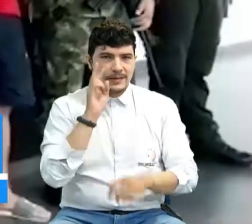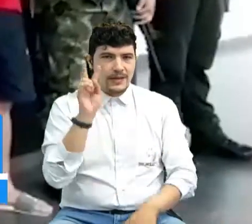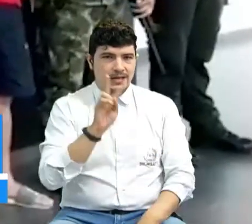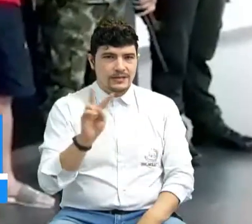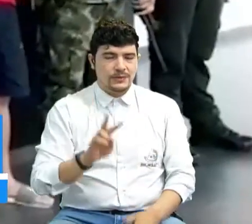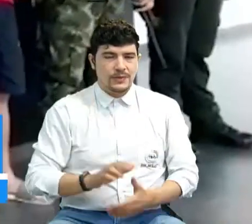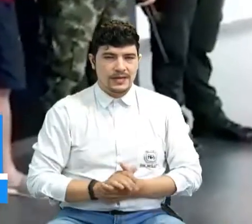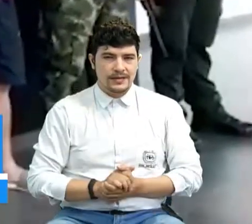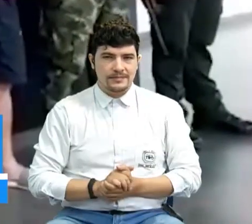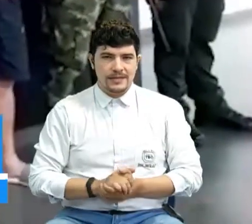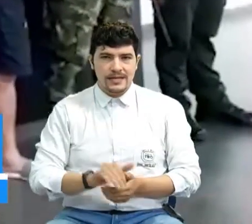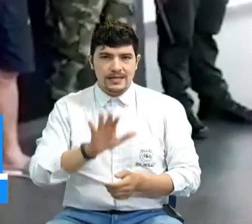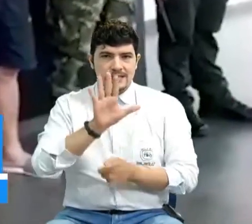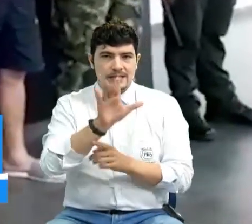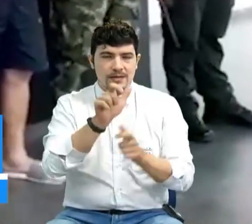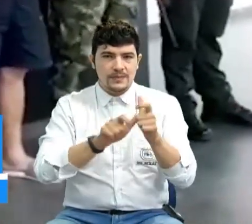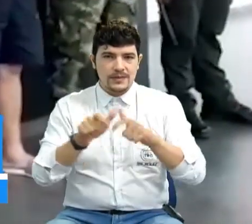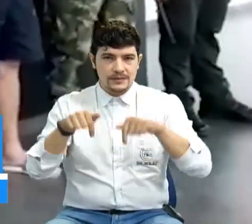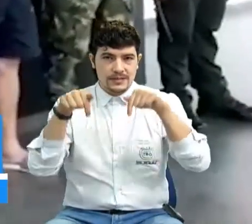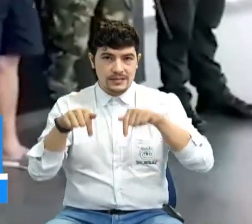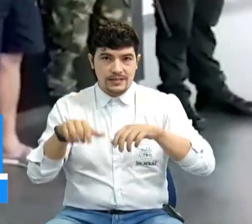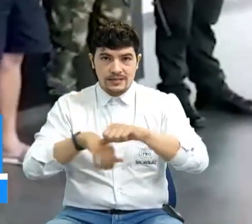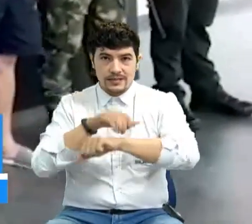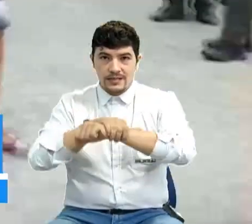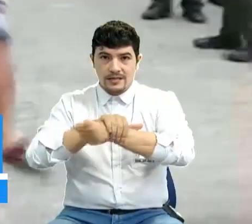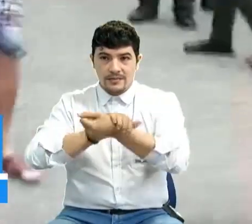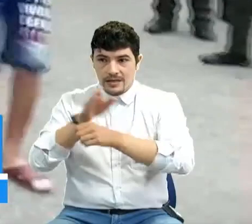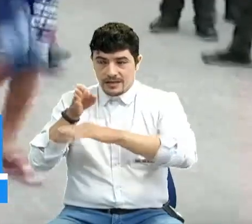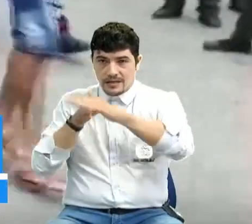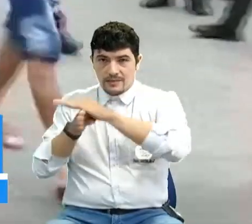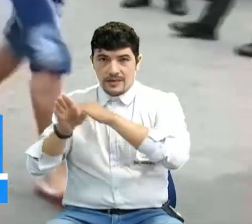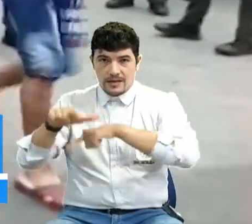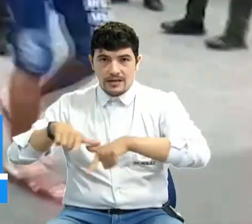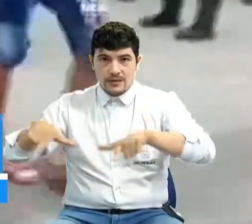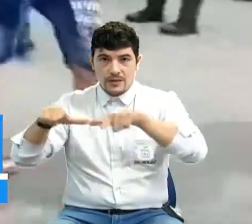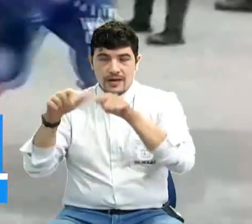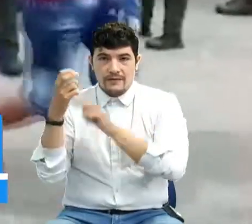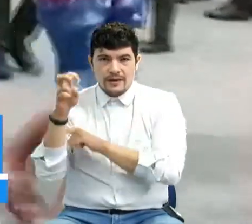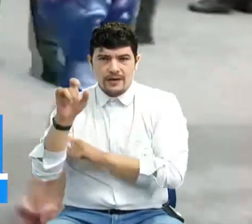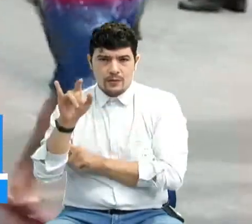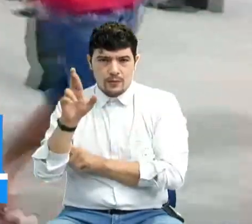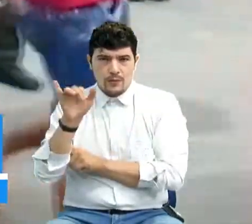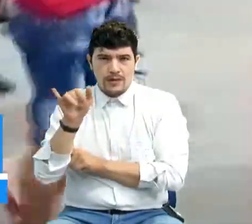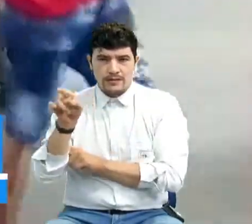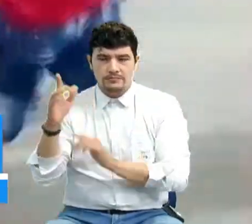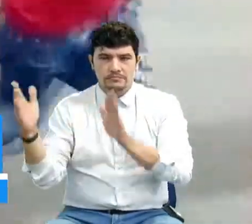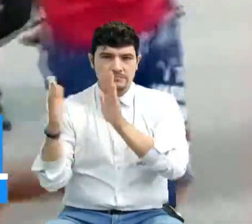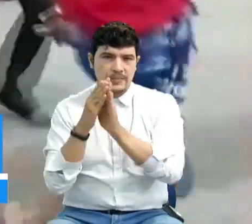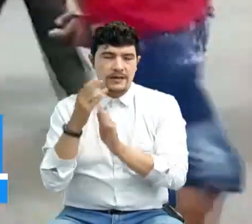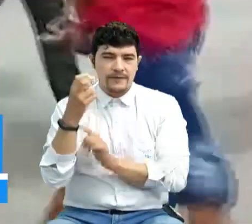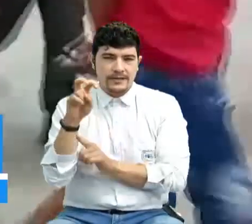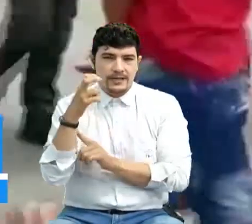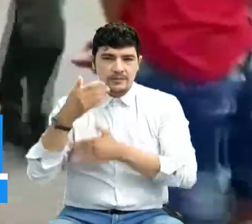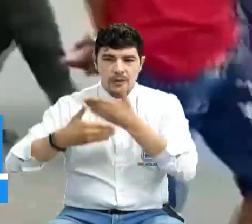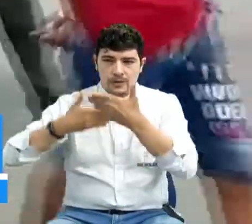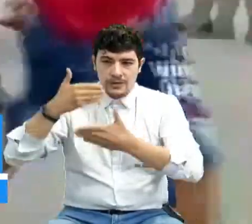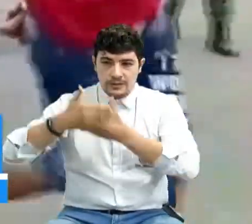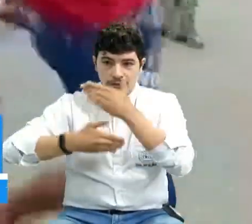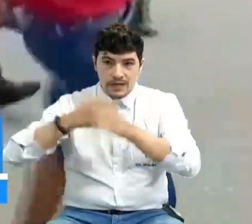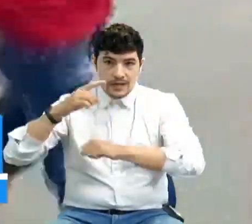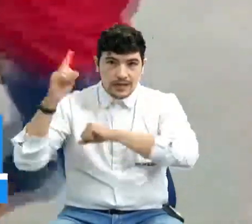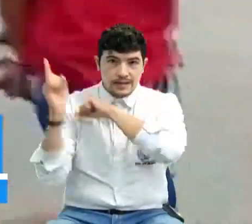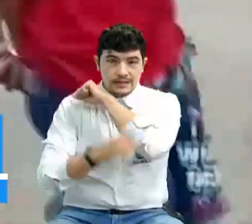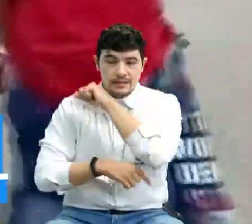Los 5 sujetos fueron trasladados a las instalaciones de la URI de la Fiscalía y fueron dejados a disposición de la autoridad judicial solicitante. Después de la audiencia